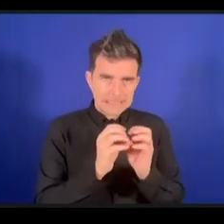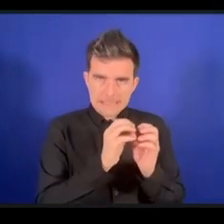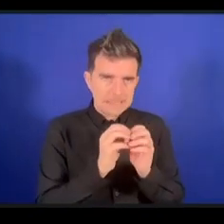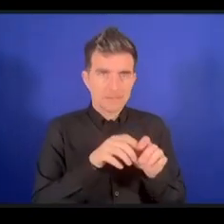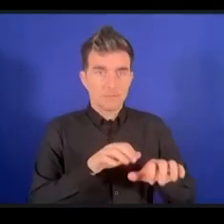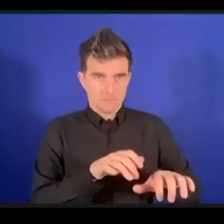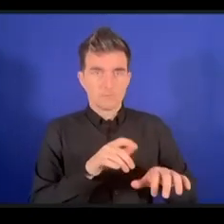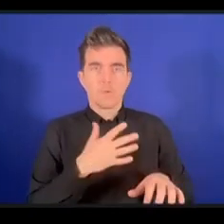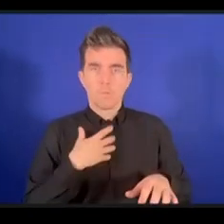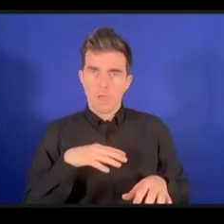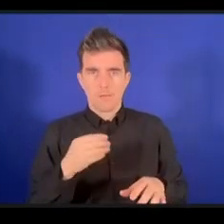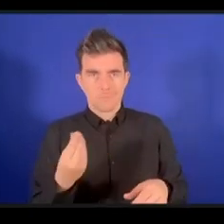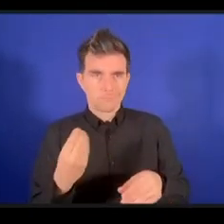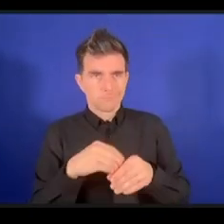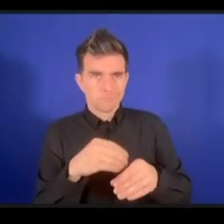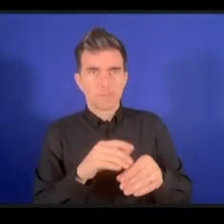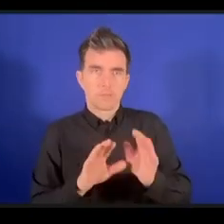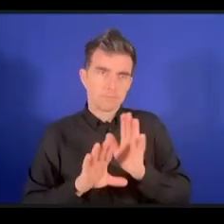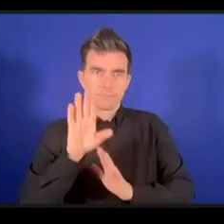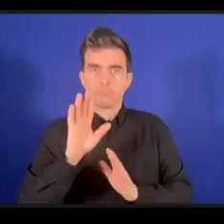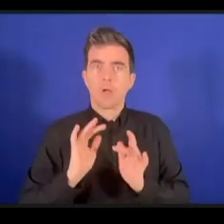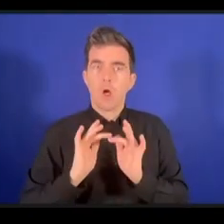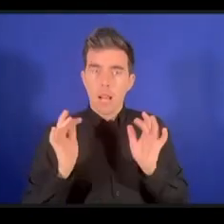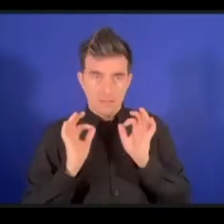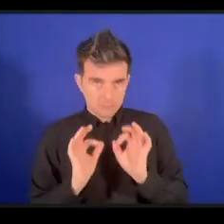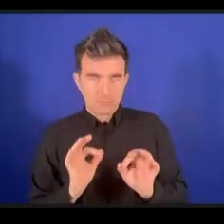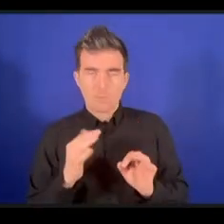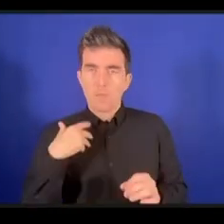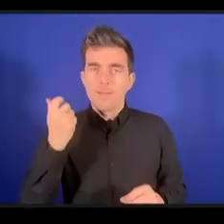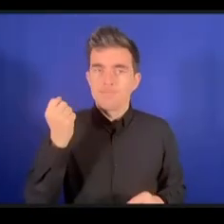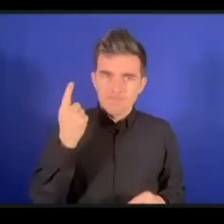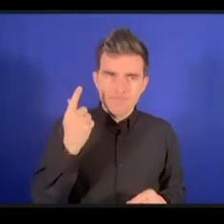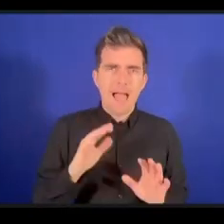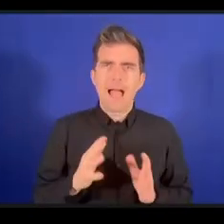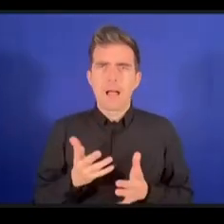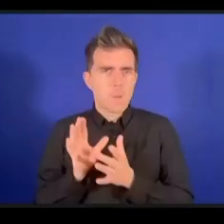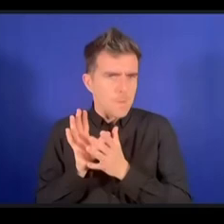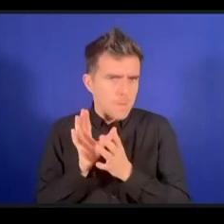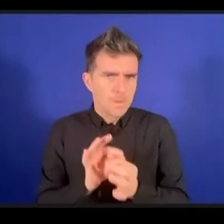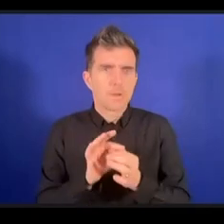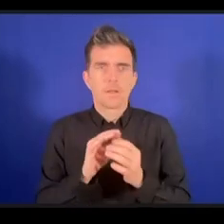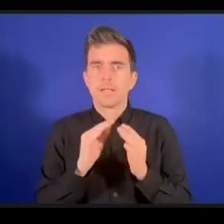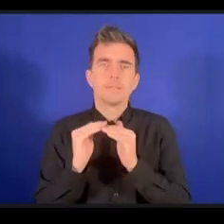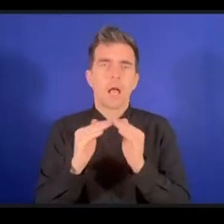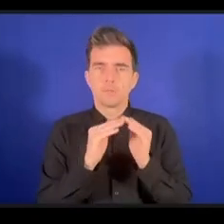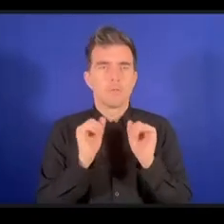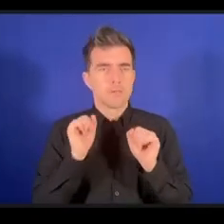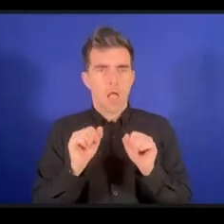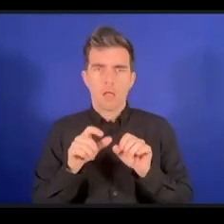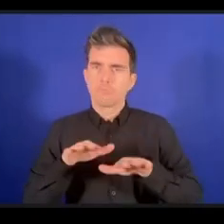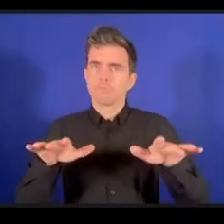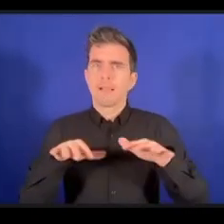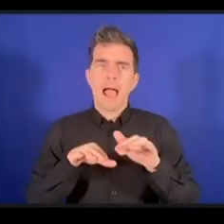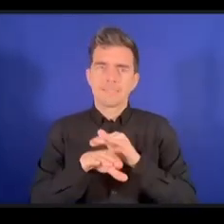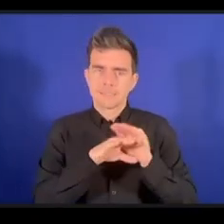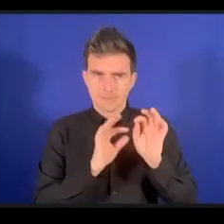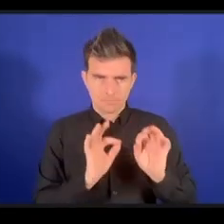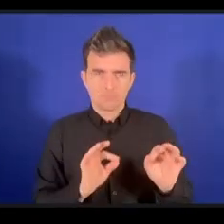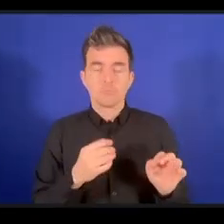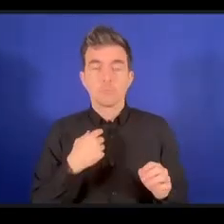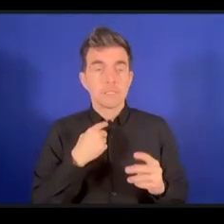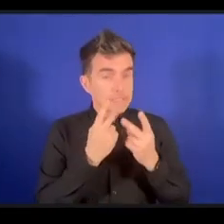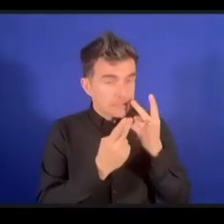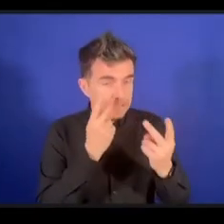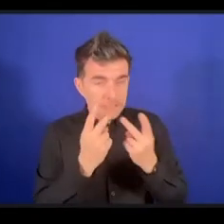y para que nosotros podamos entender Cómo aplicar los estándares para conseguir una mayor